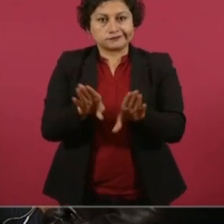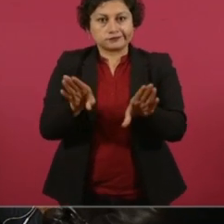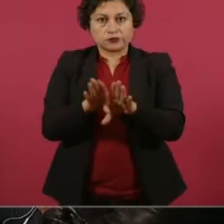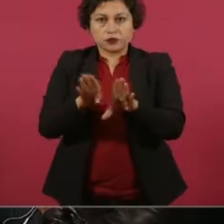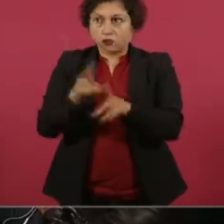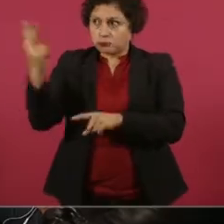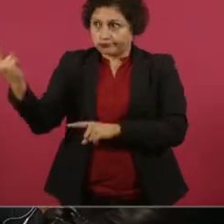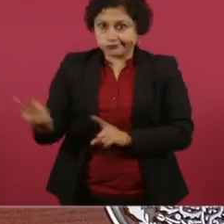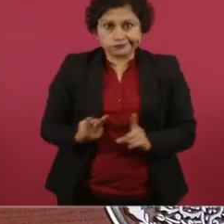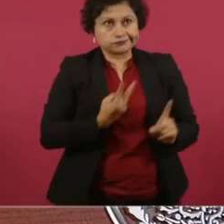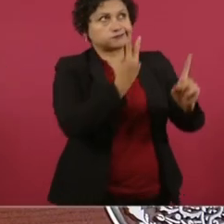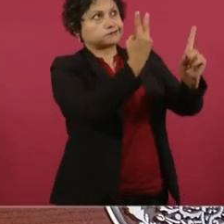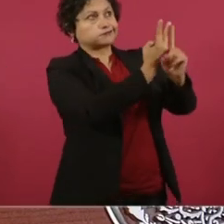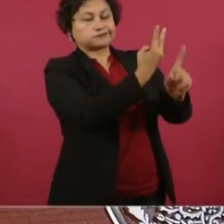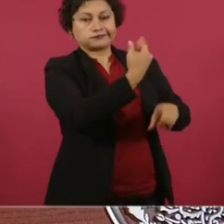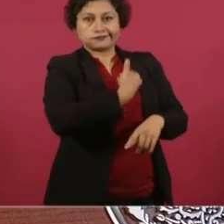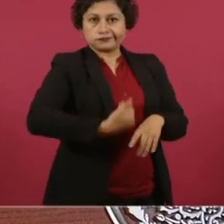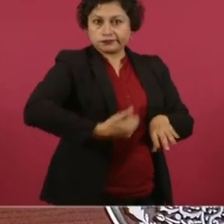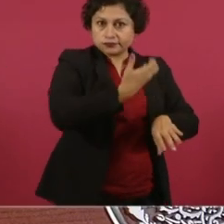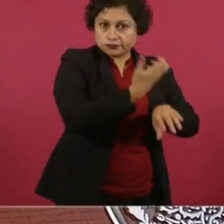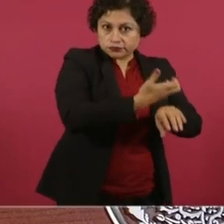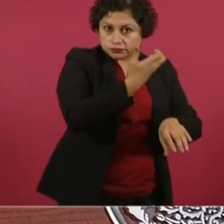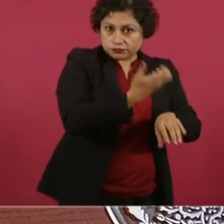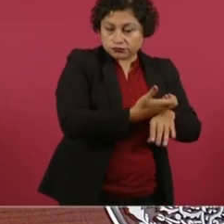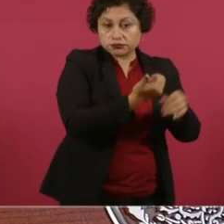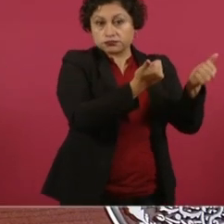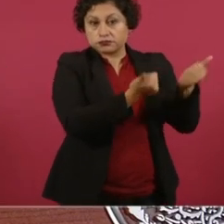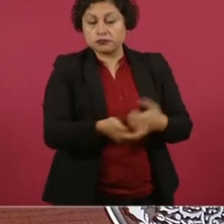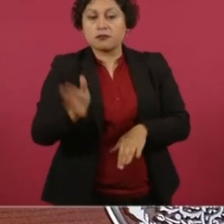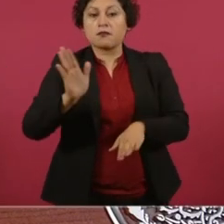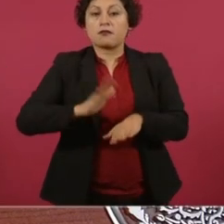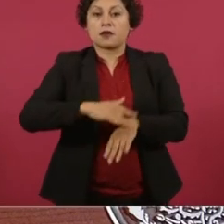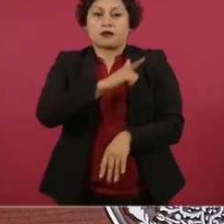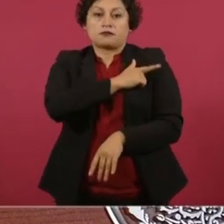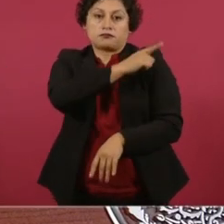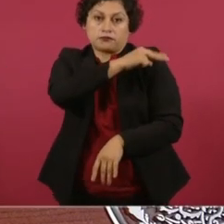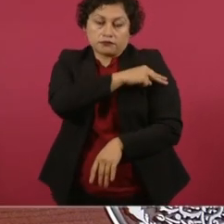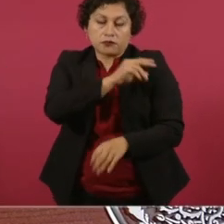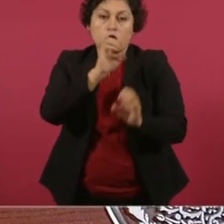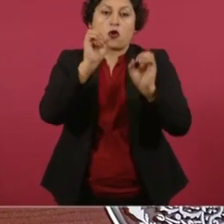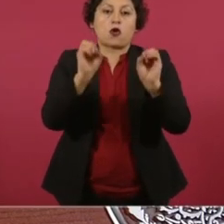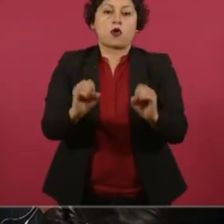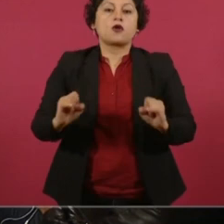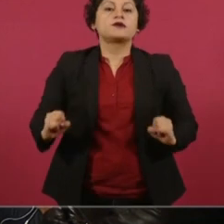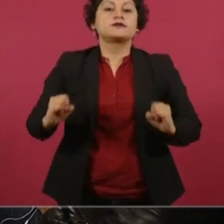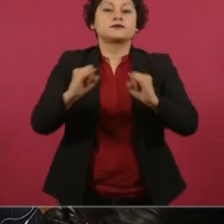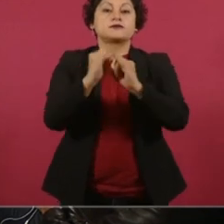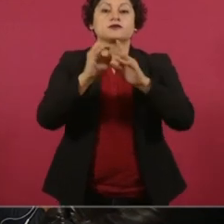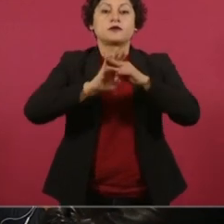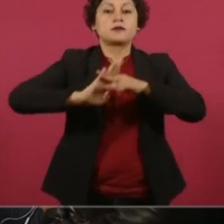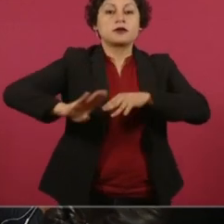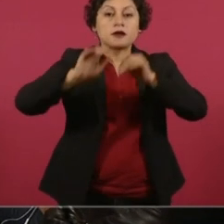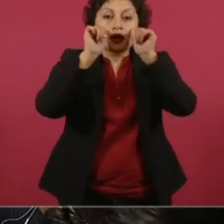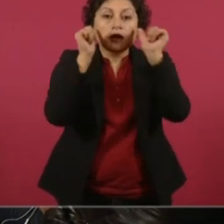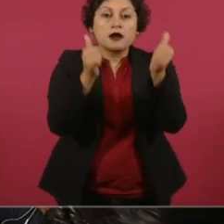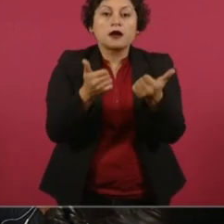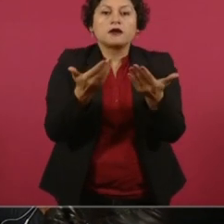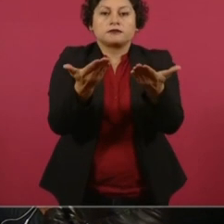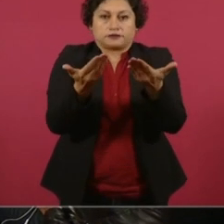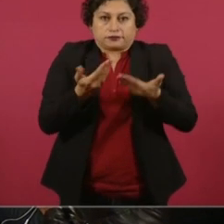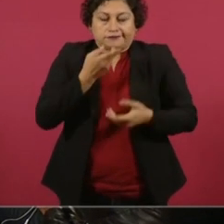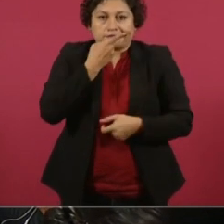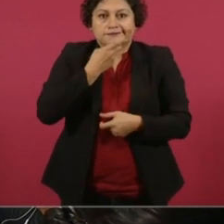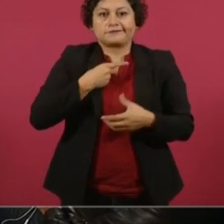Estados Unidos, más guardias nacionales, más Instituto Nacional de Migración? Por favor, compártanos la estrategia que tienen usted y el